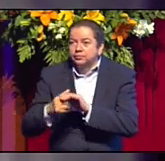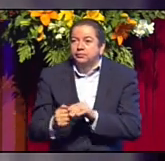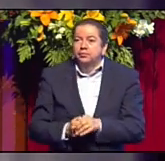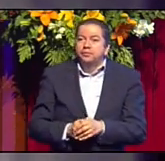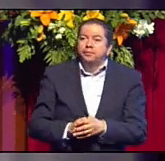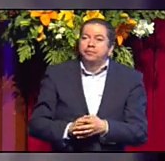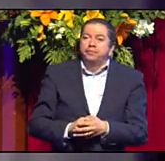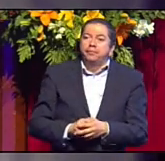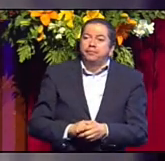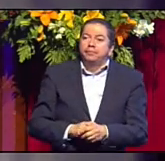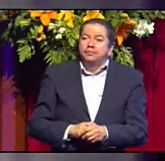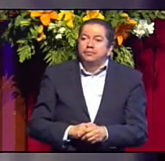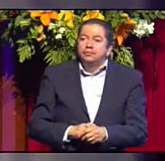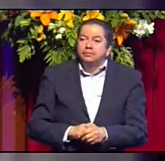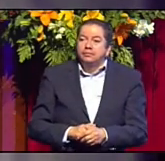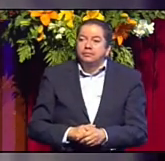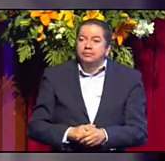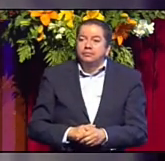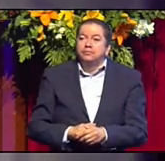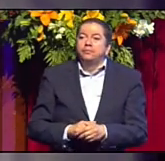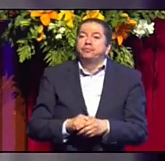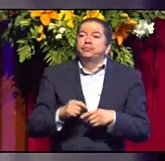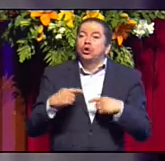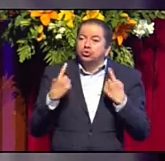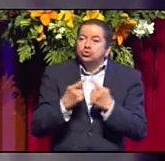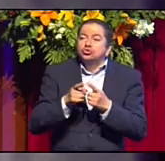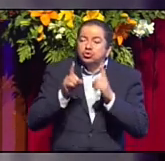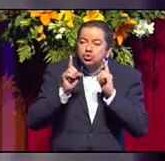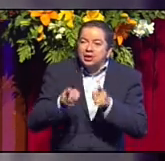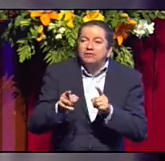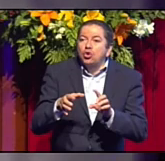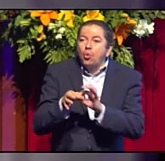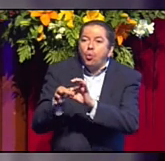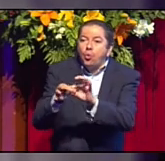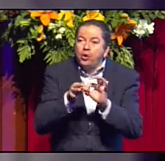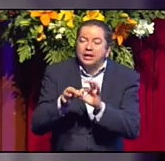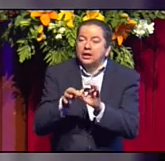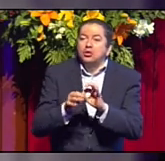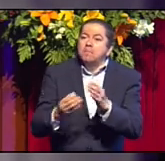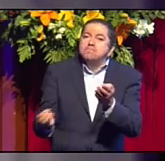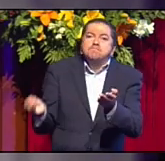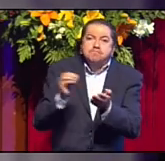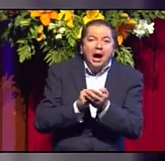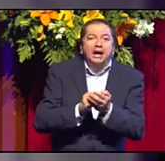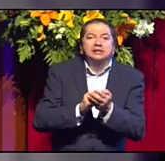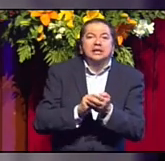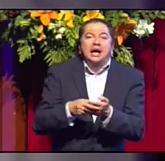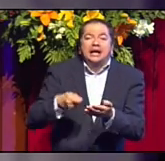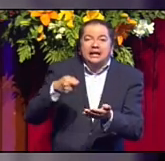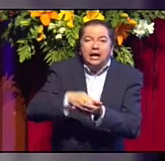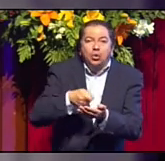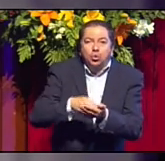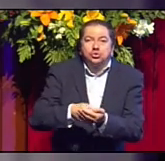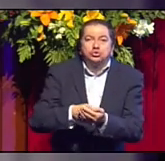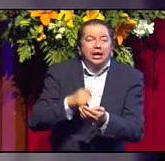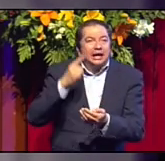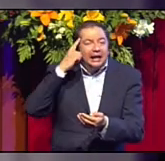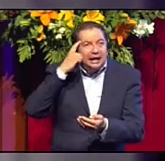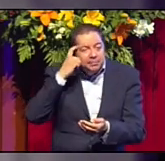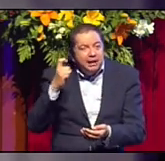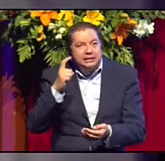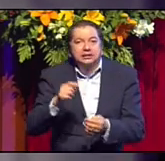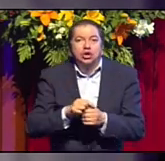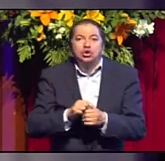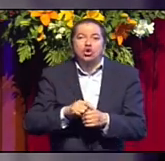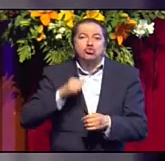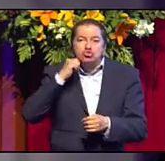ir para la casa, pero nos tiene que encontrar más unidos que nunca, con más recursos que nunca y creyendo cada día más